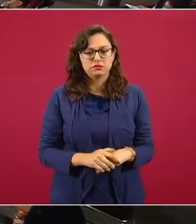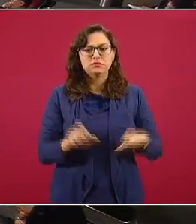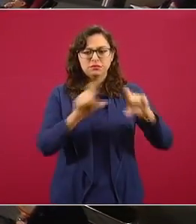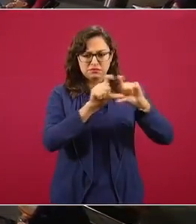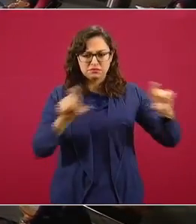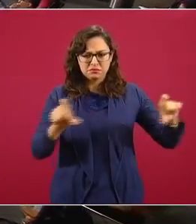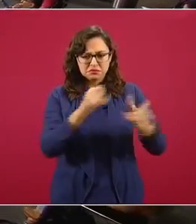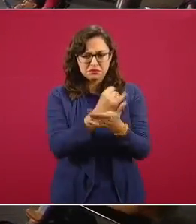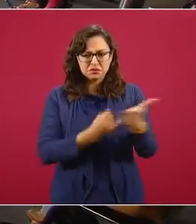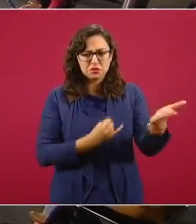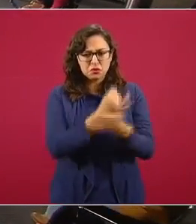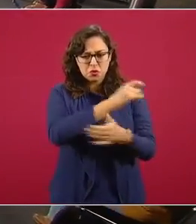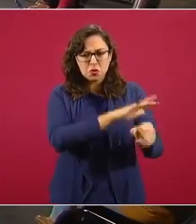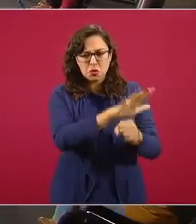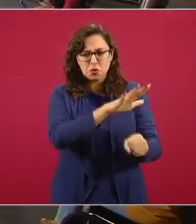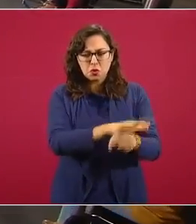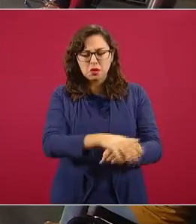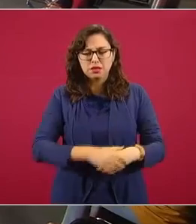que…